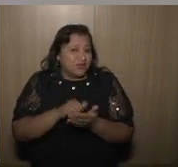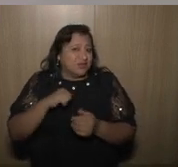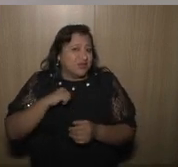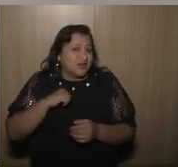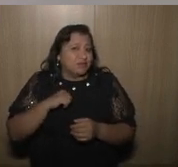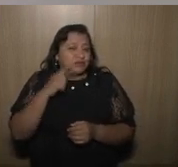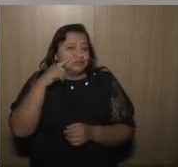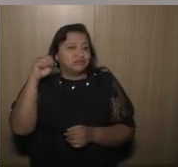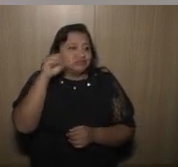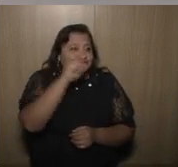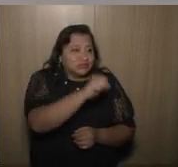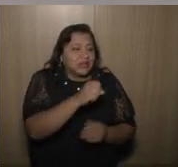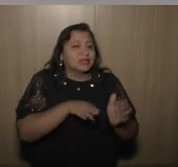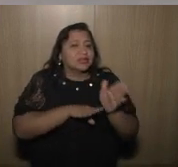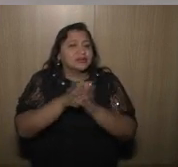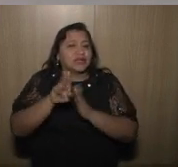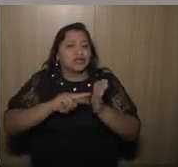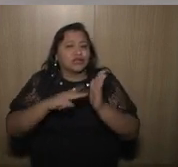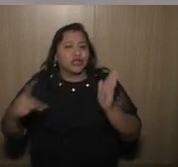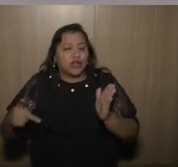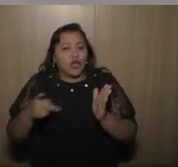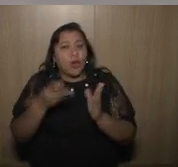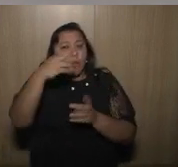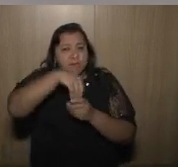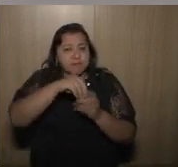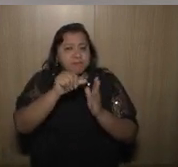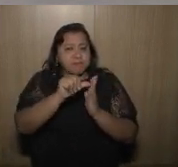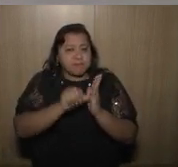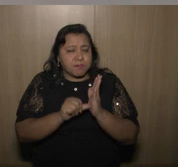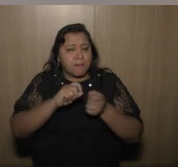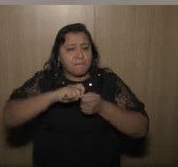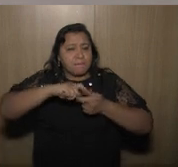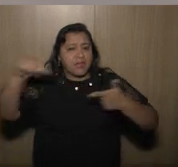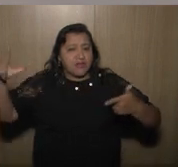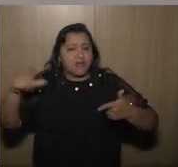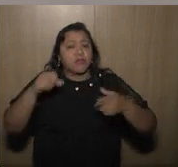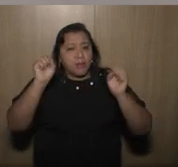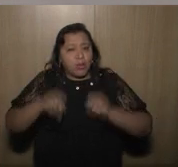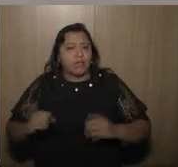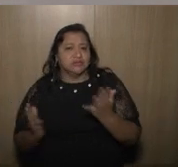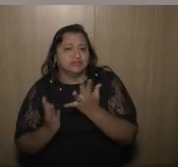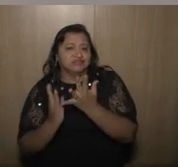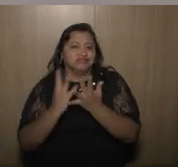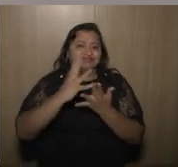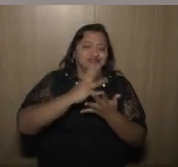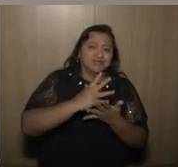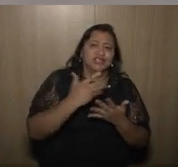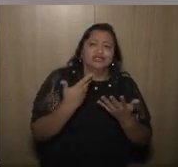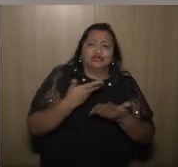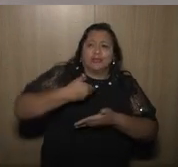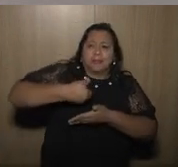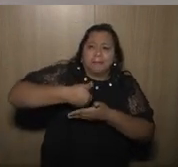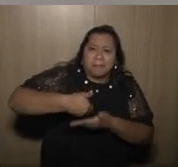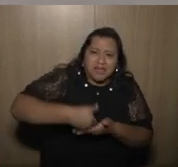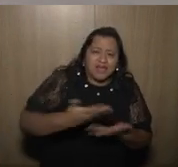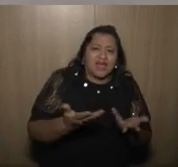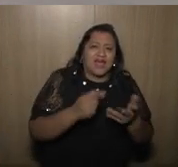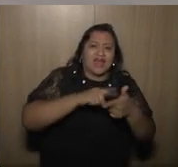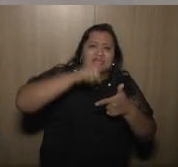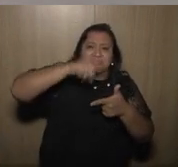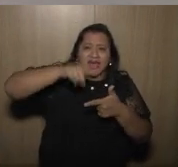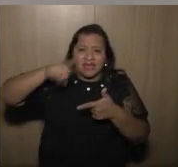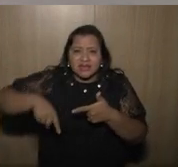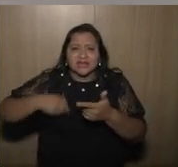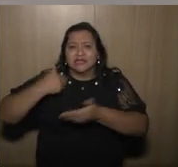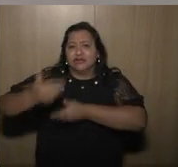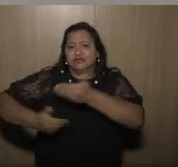desarrollo tecnológico asociado a la plataforma, va a poder tener la trazabilidad de todas las solicitudes, va a permitir tener estadísticas sobre los